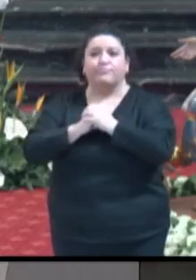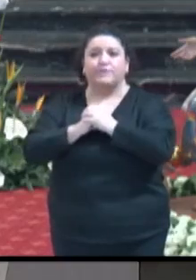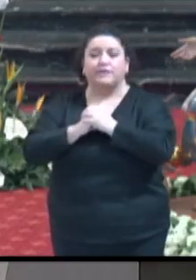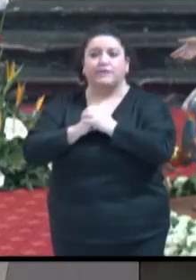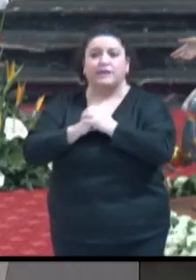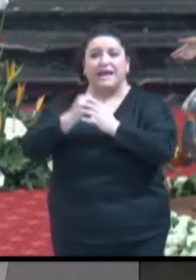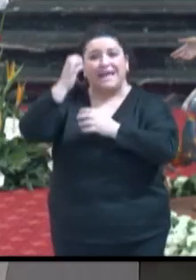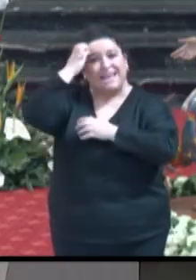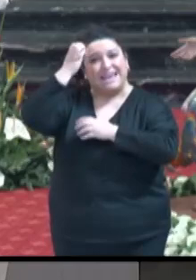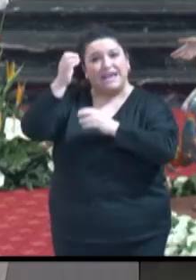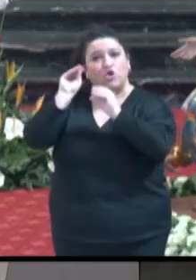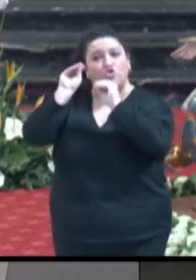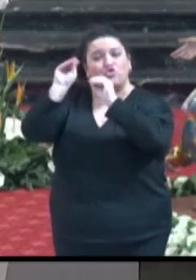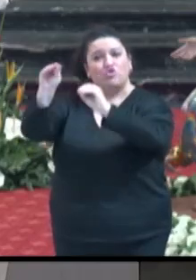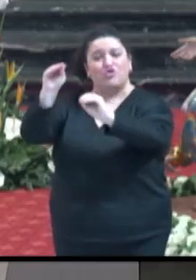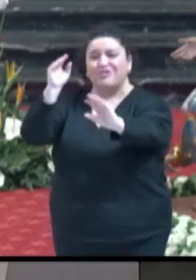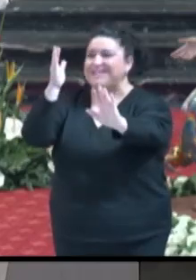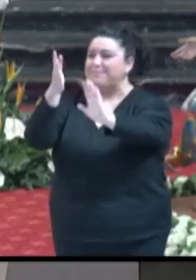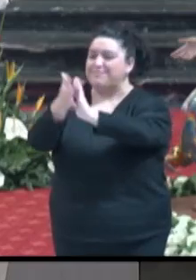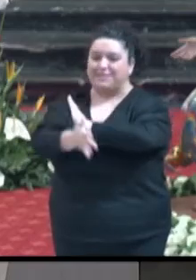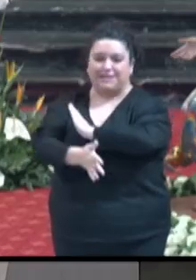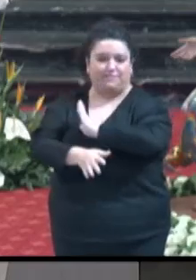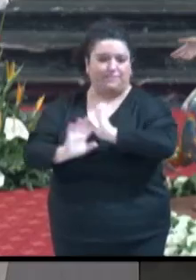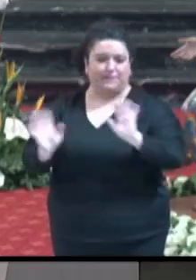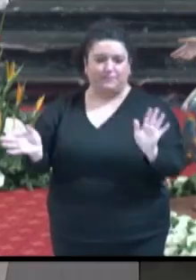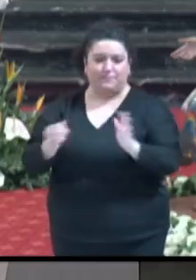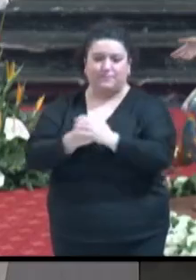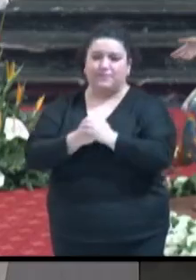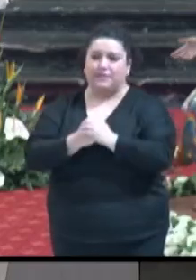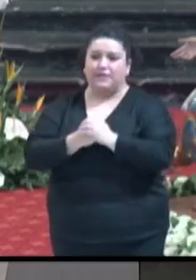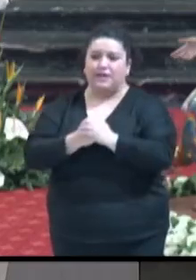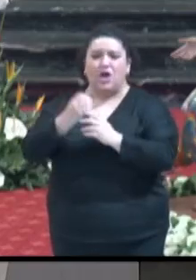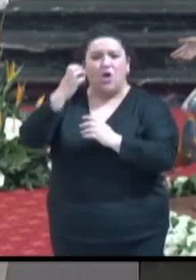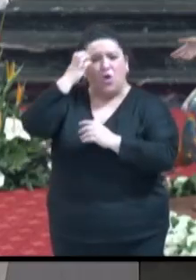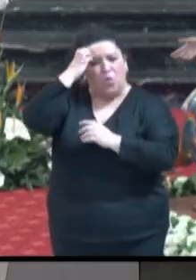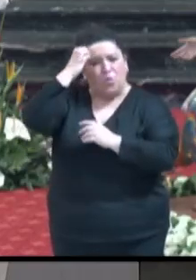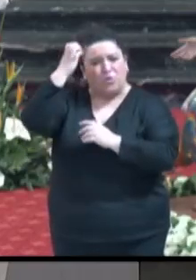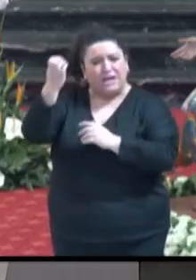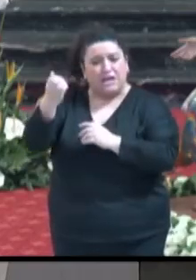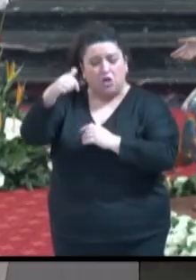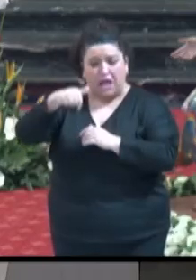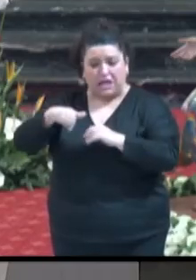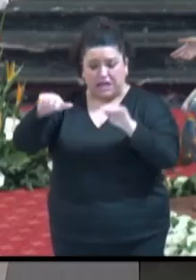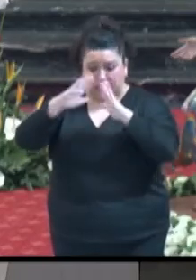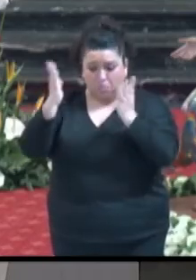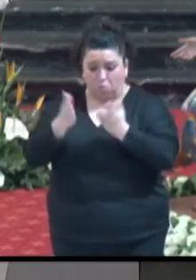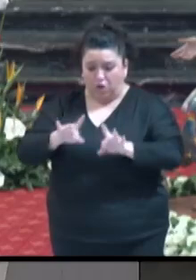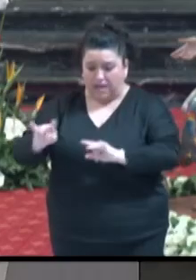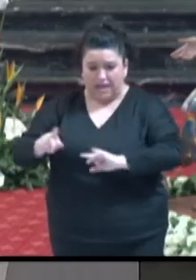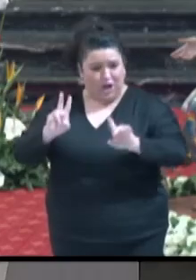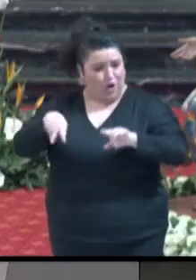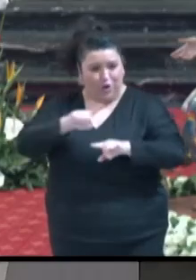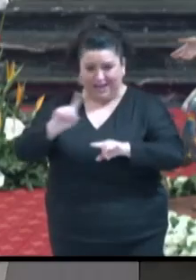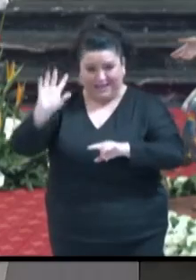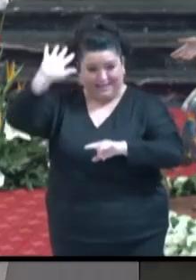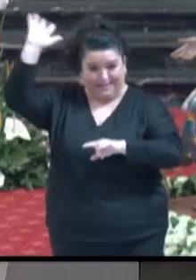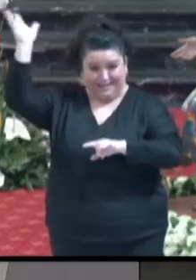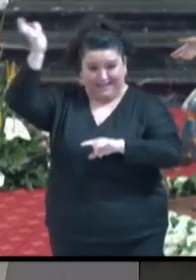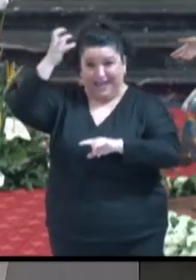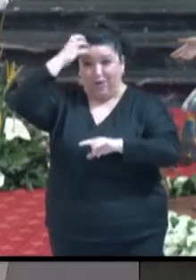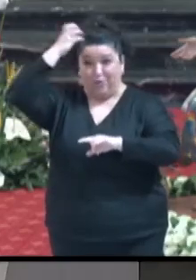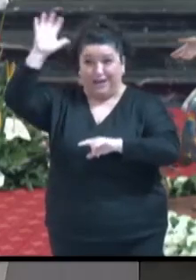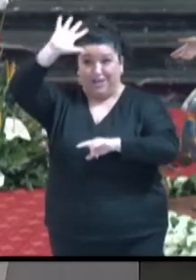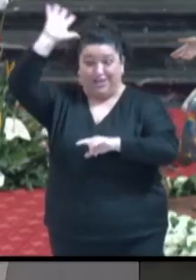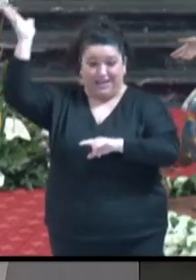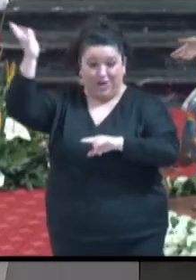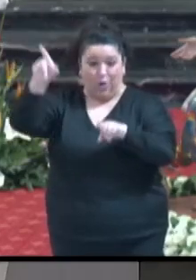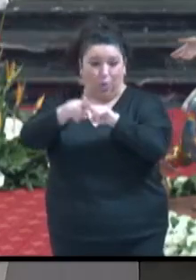reino no tendrá fin no será un reino de este mundo no será un reino como los reinos de